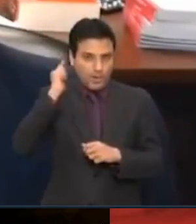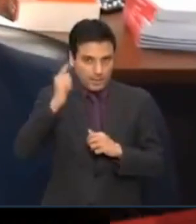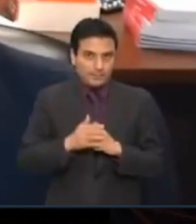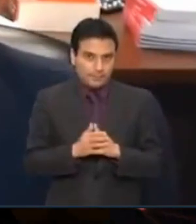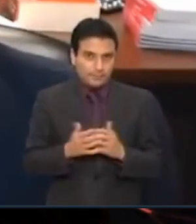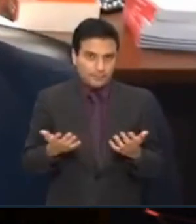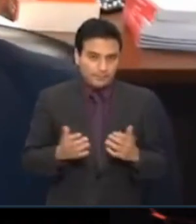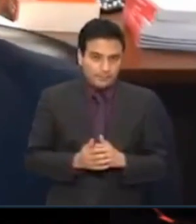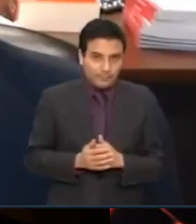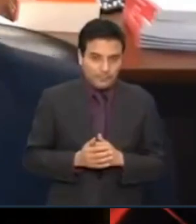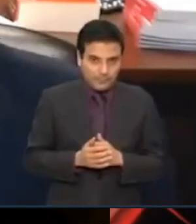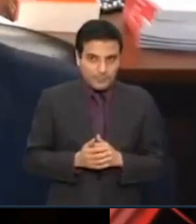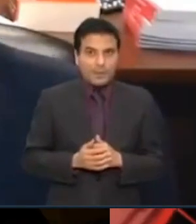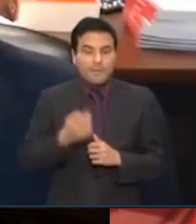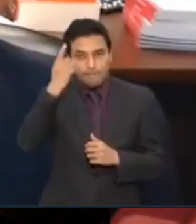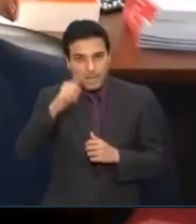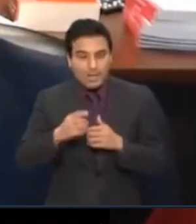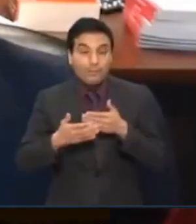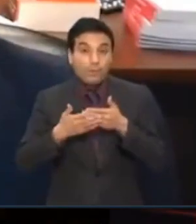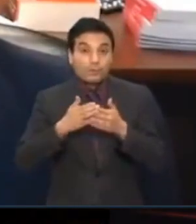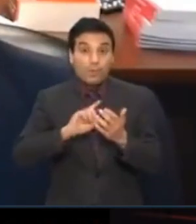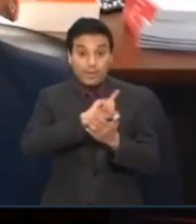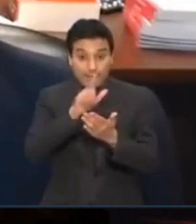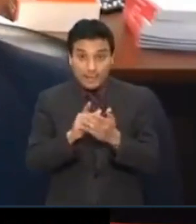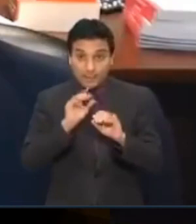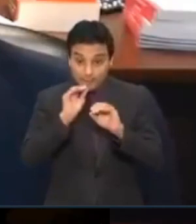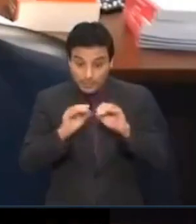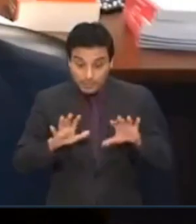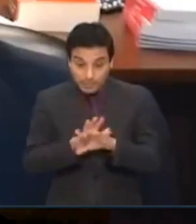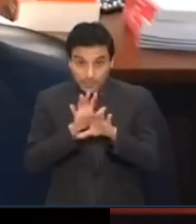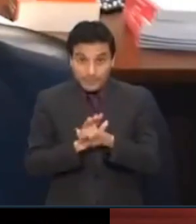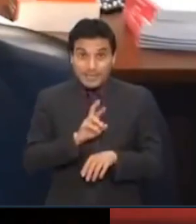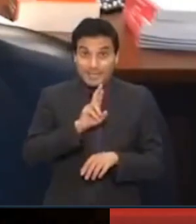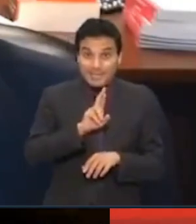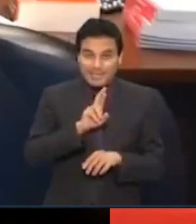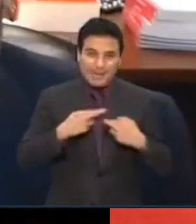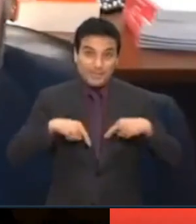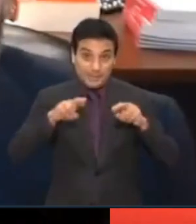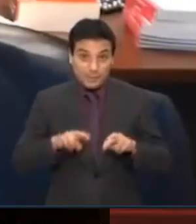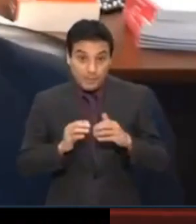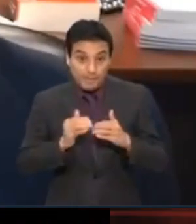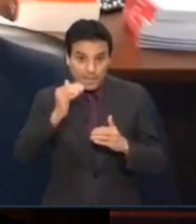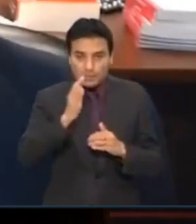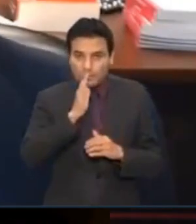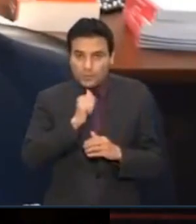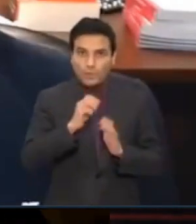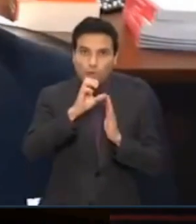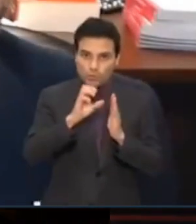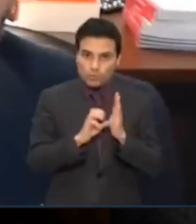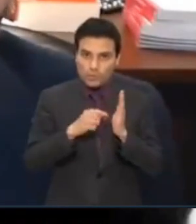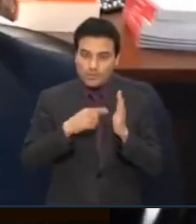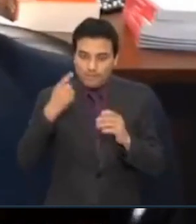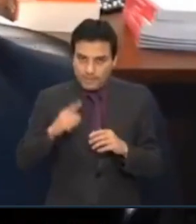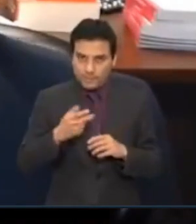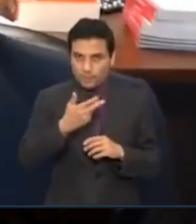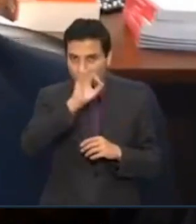este órgano, en el sentido de una reforma para reducir el porcentaje de sobrerepresentación permitido por la Constitución o incluso llevarlo a cero. Ese día, si